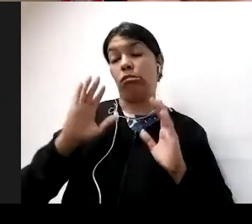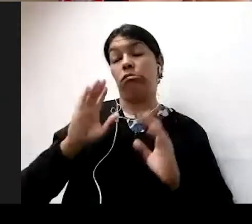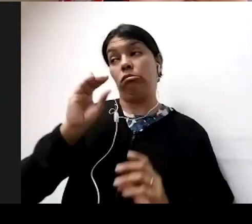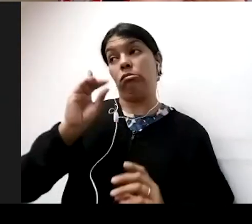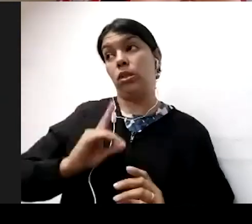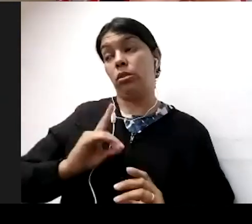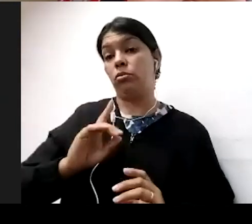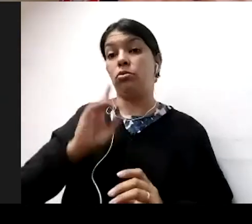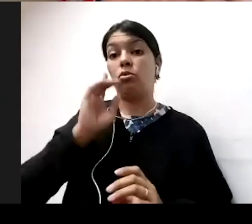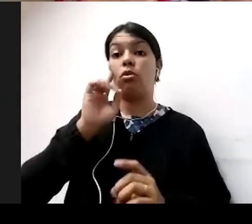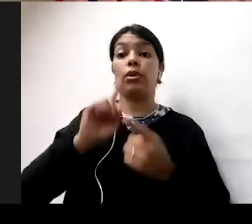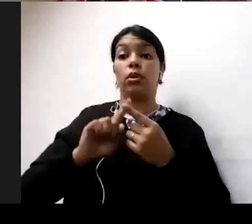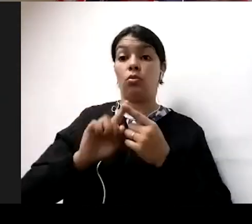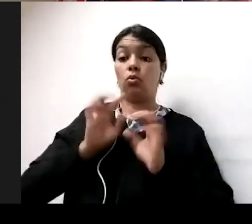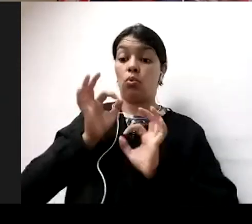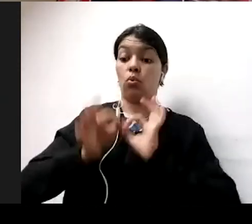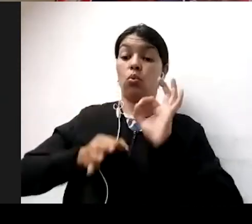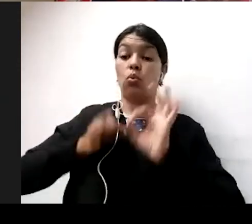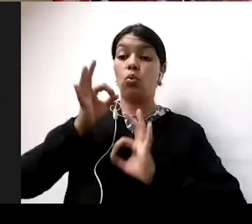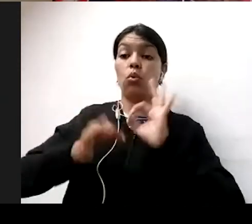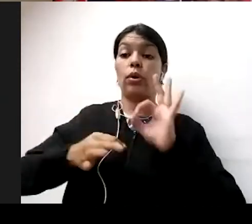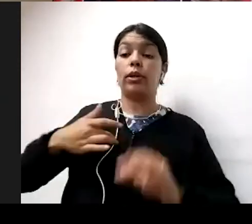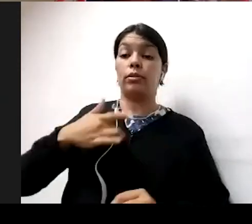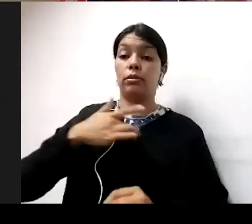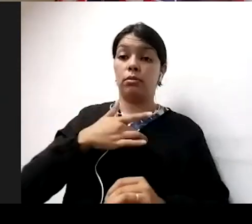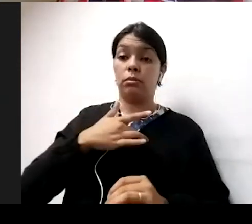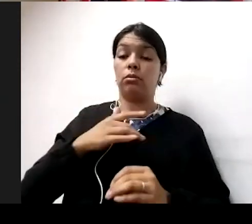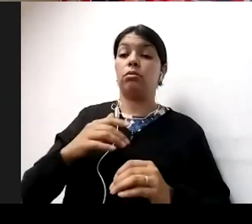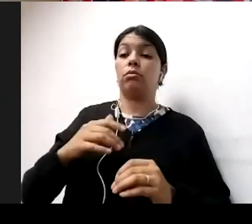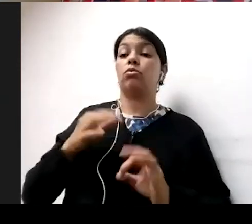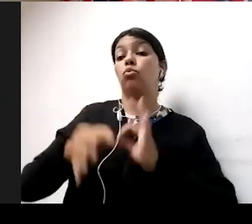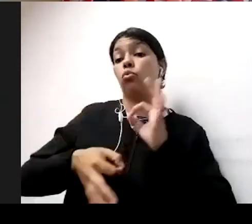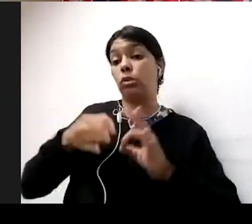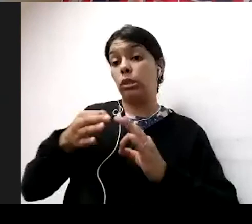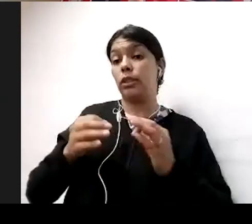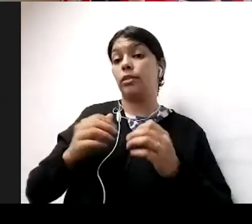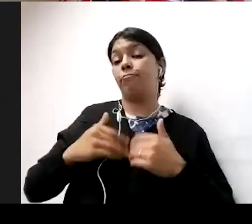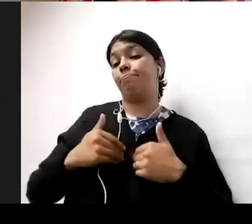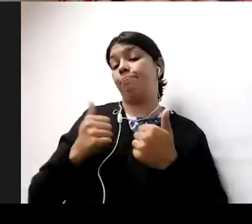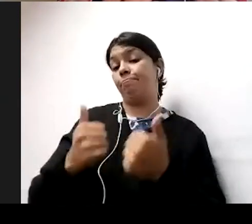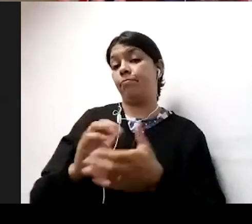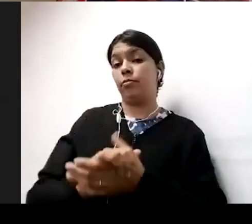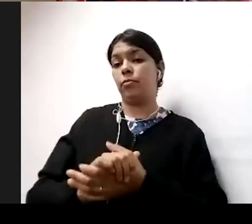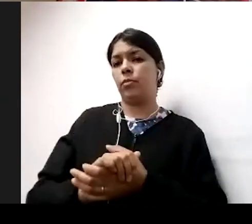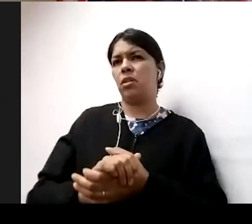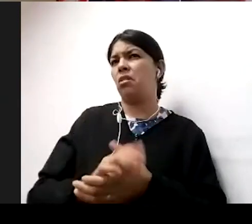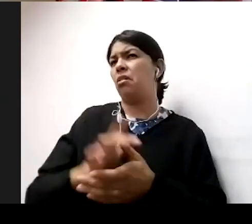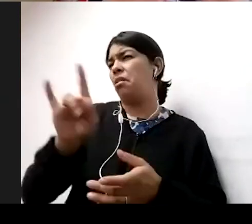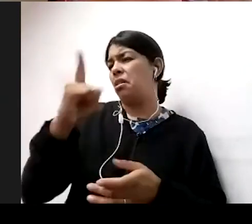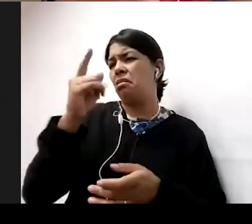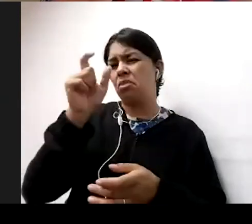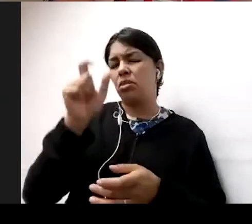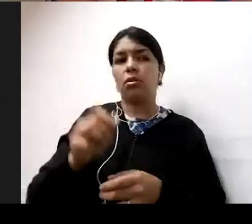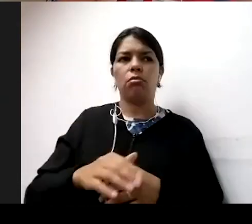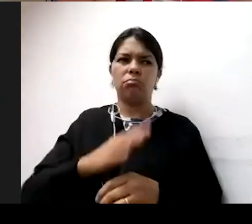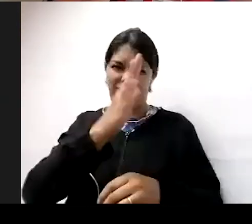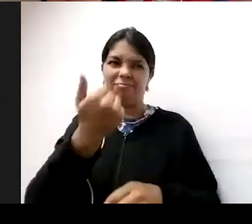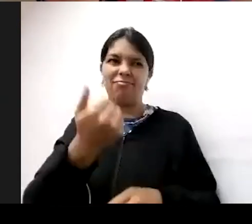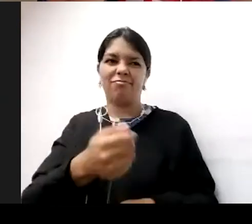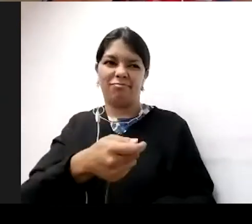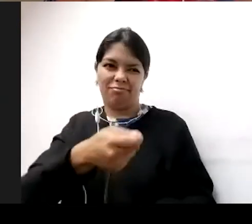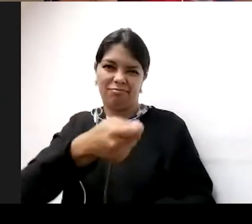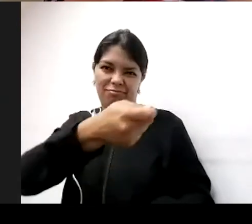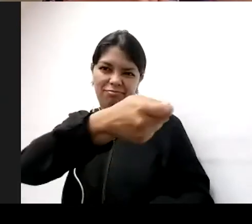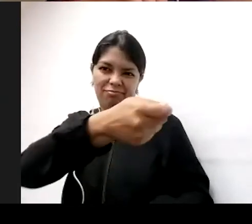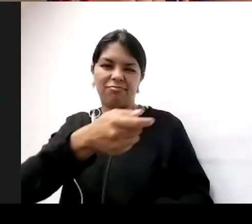de su bienestar. ¿Por qué? Porque la persona que les ofrece este tipo de producto no les va a decir que es que se van a consumir